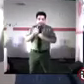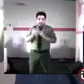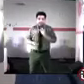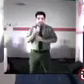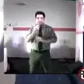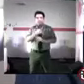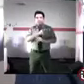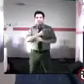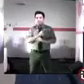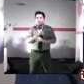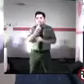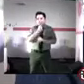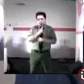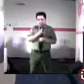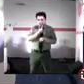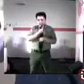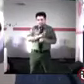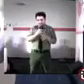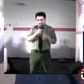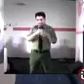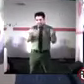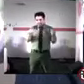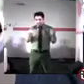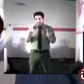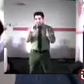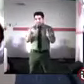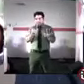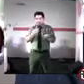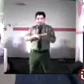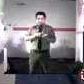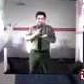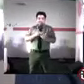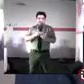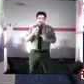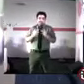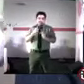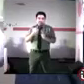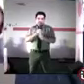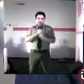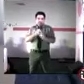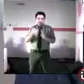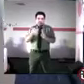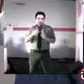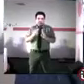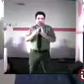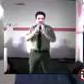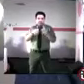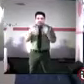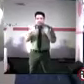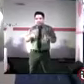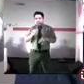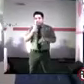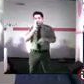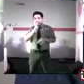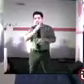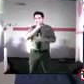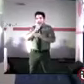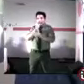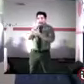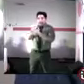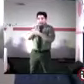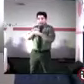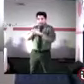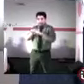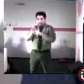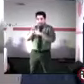solo una. Sin embargo, pues esta es la violencia. No es complicado trabajar en periodismo allá, porque